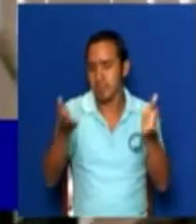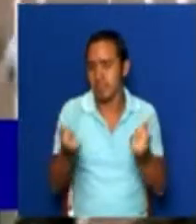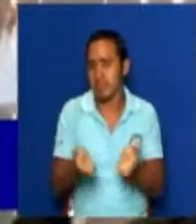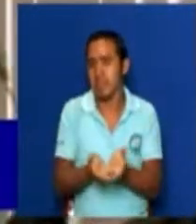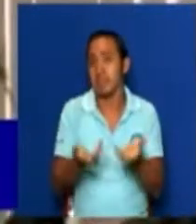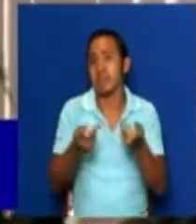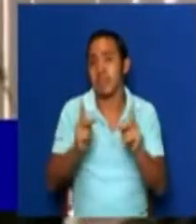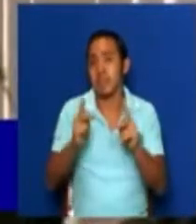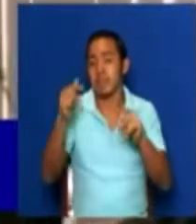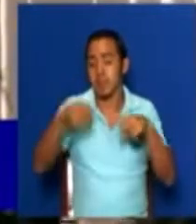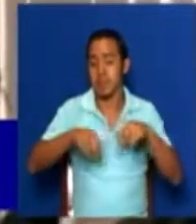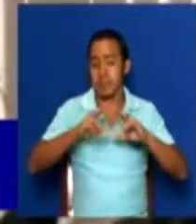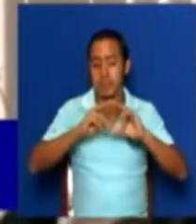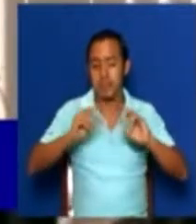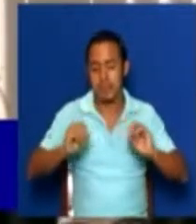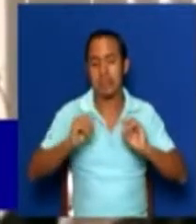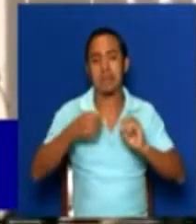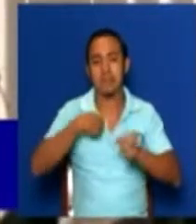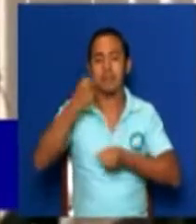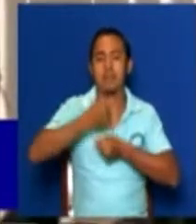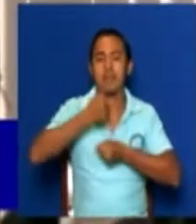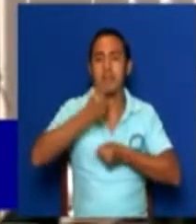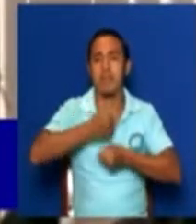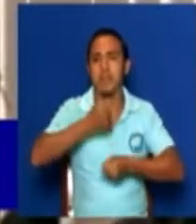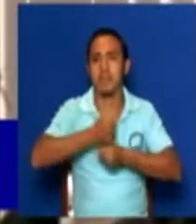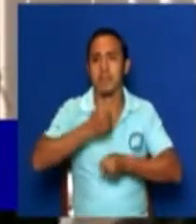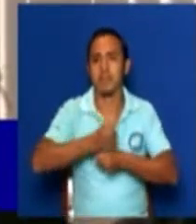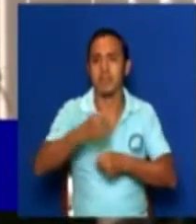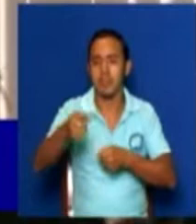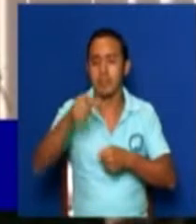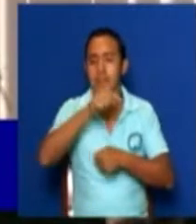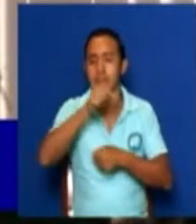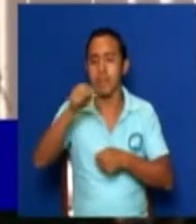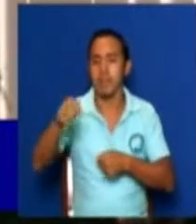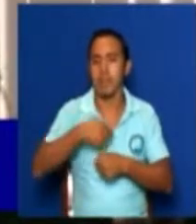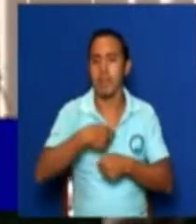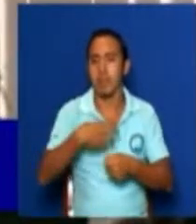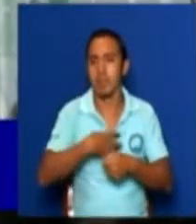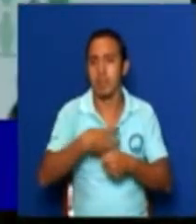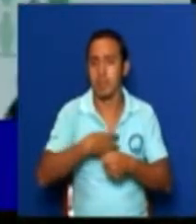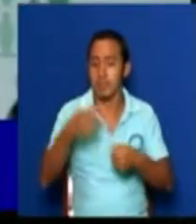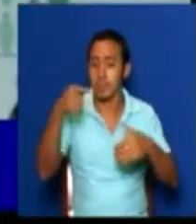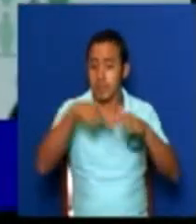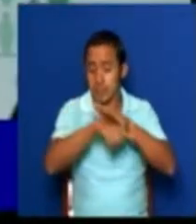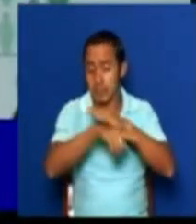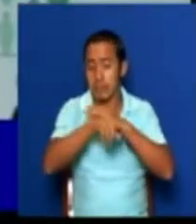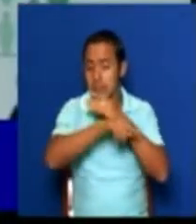bueno, estamos en Nicaragua y nos toca trabajar porque esas brechas y esas